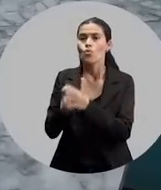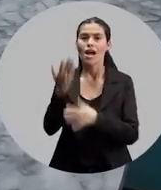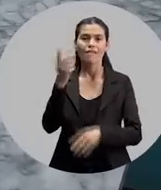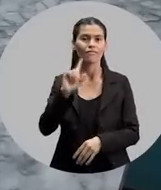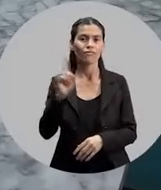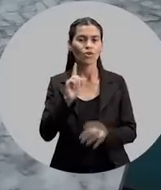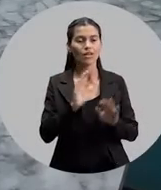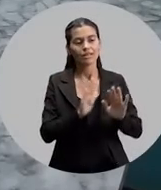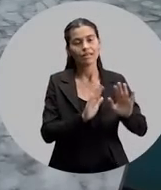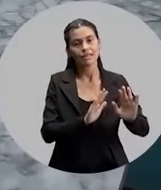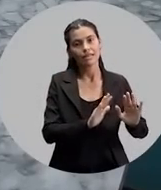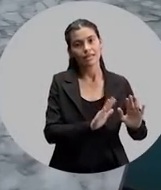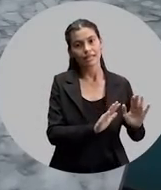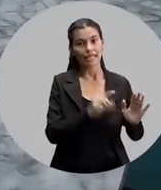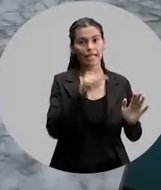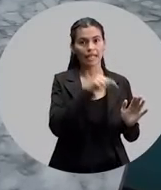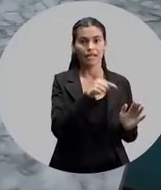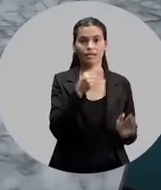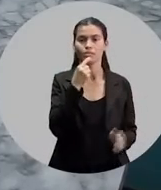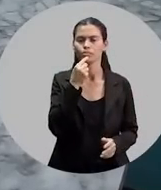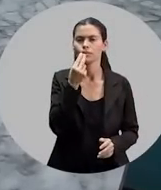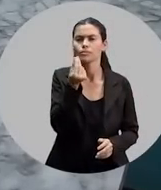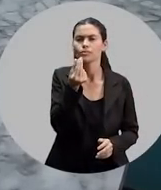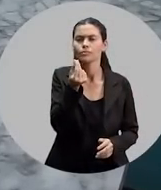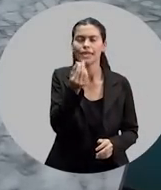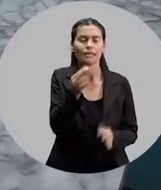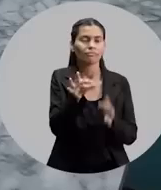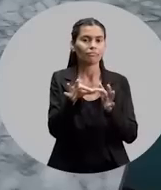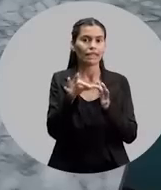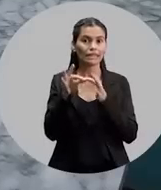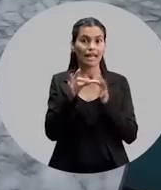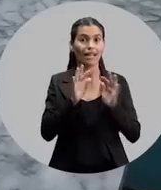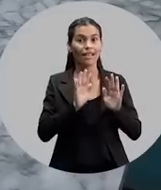fresco, o si no, no ayuda mucho al sabor